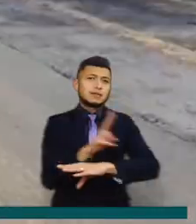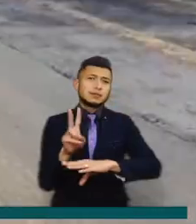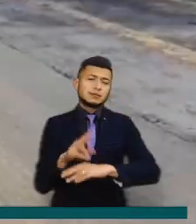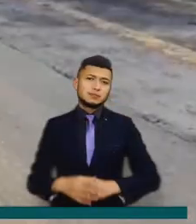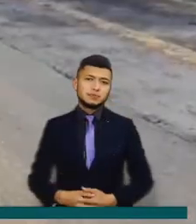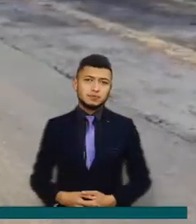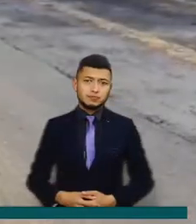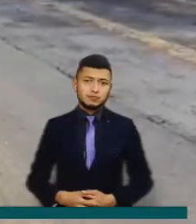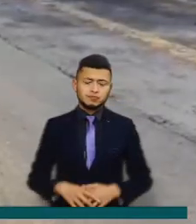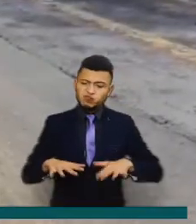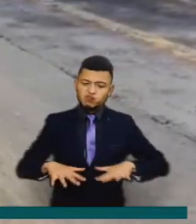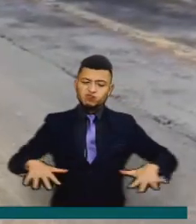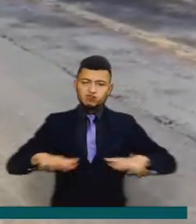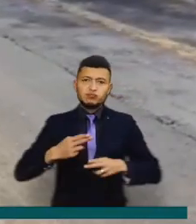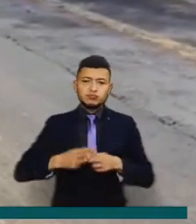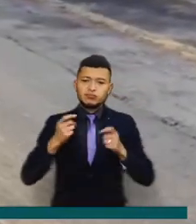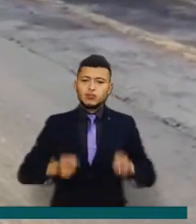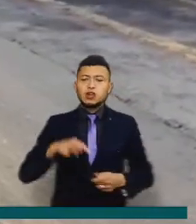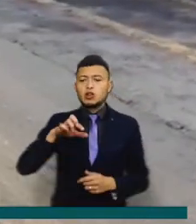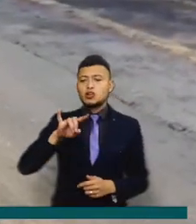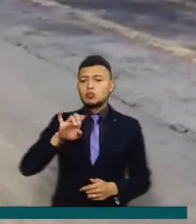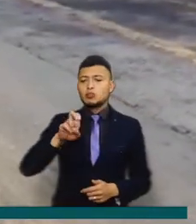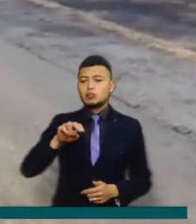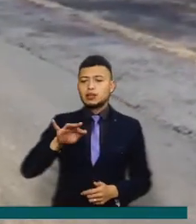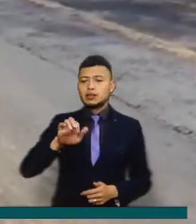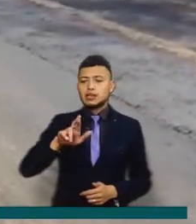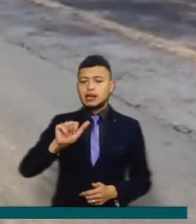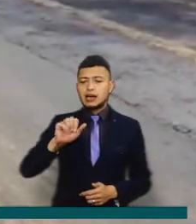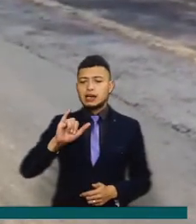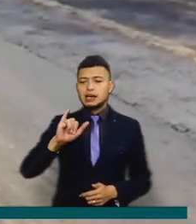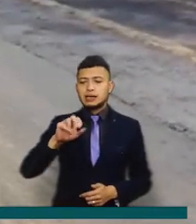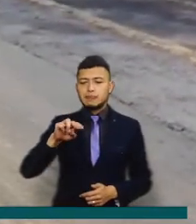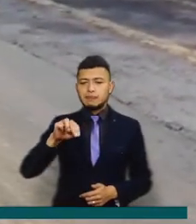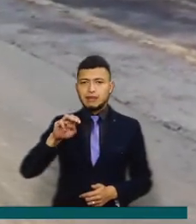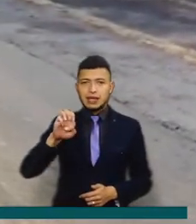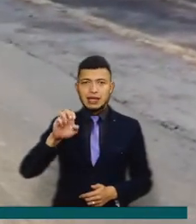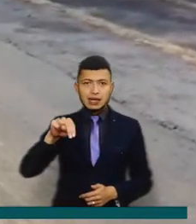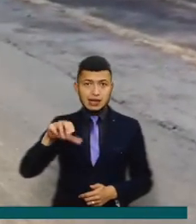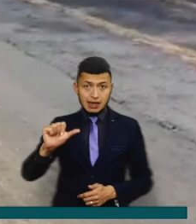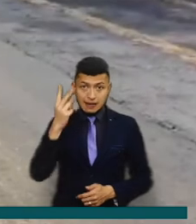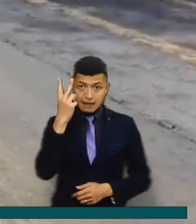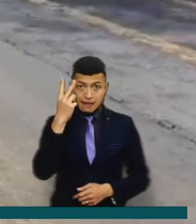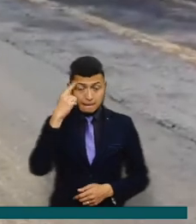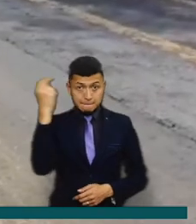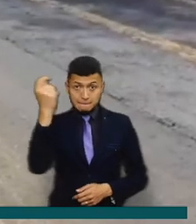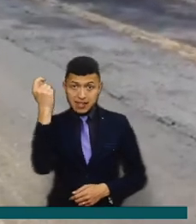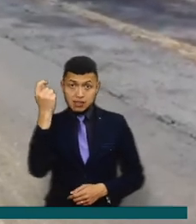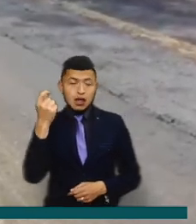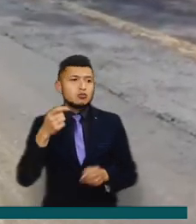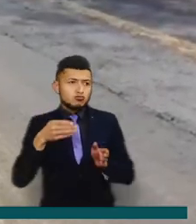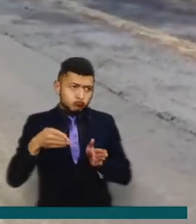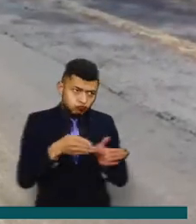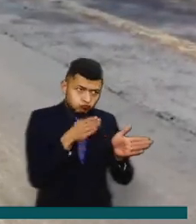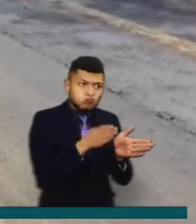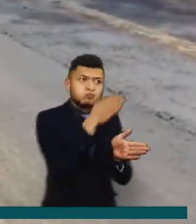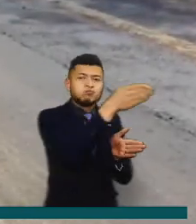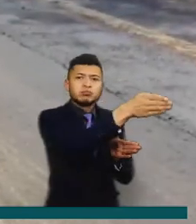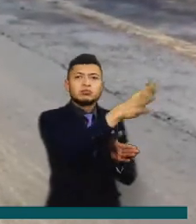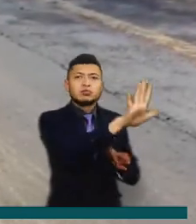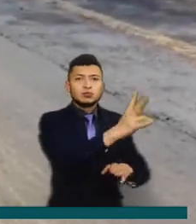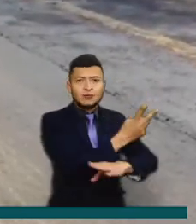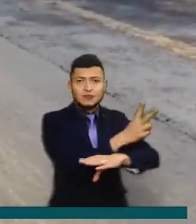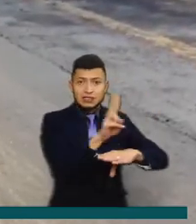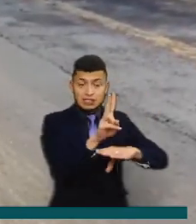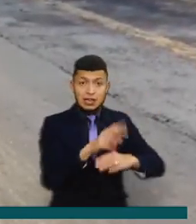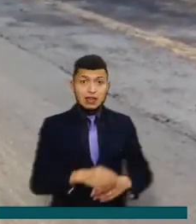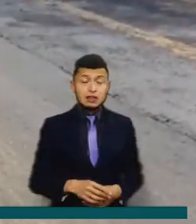vichadense. Estamos en Puente Arimena, en el departamento del Meta, en dirección hacia el departamento del Vichada. Ese sueño histórico de